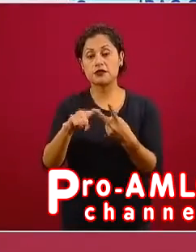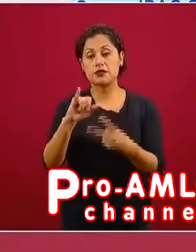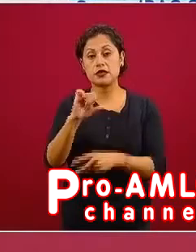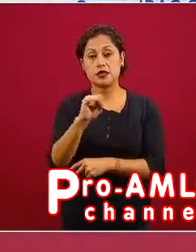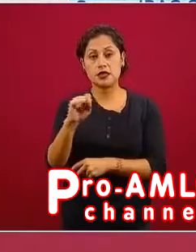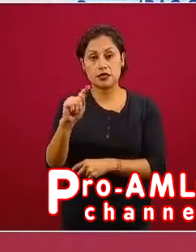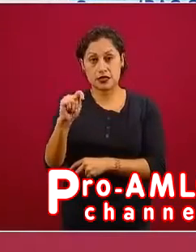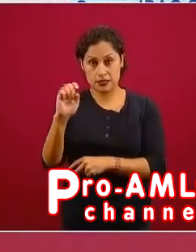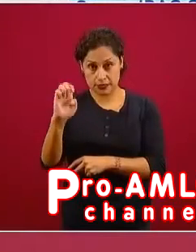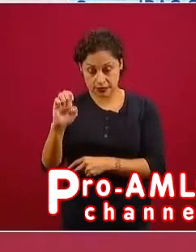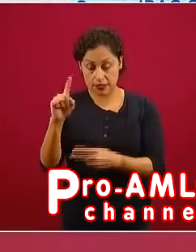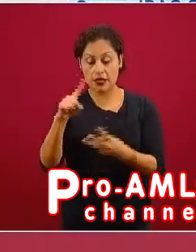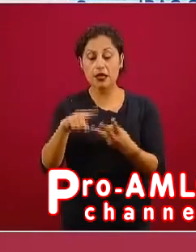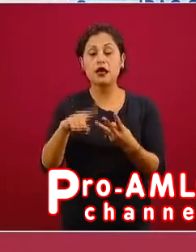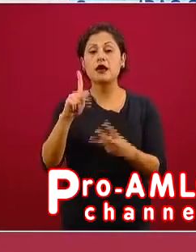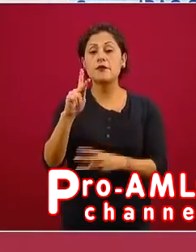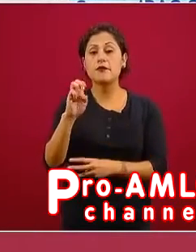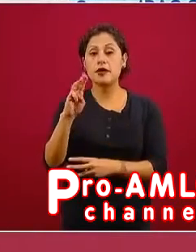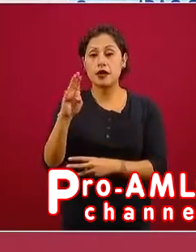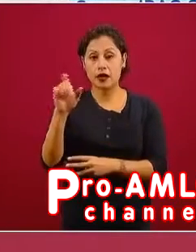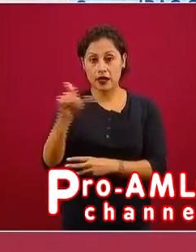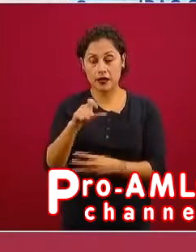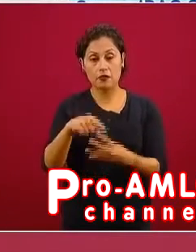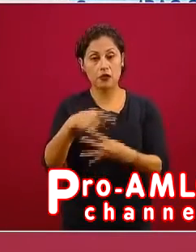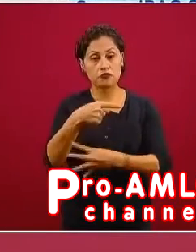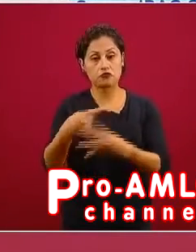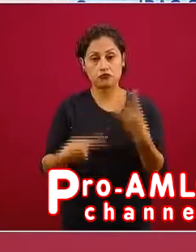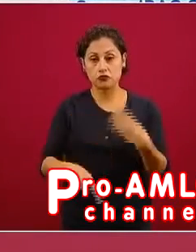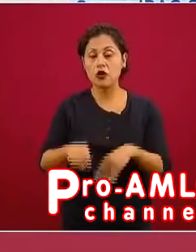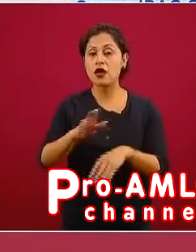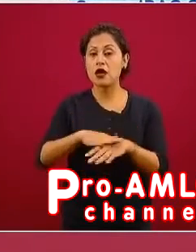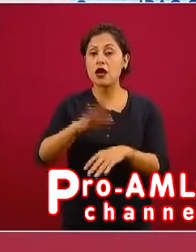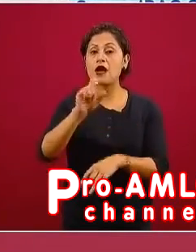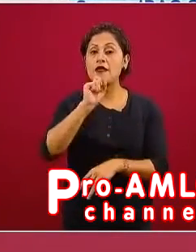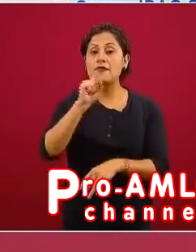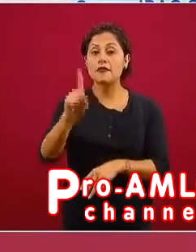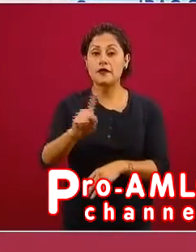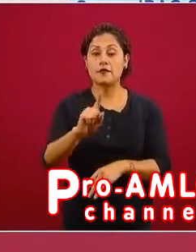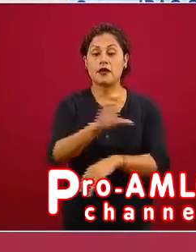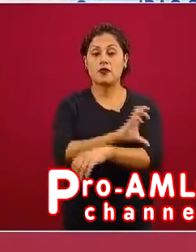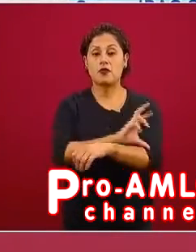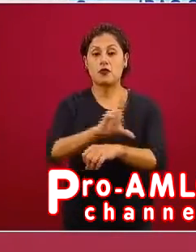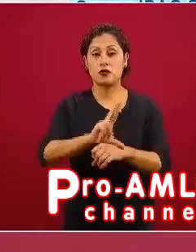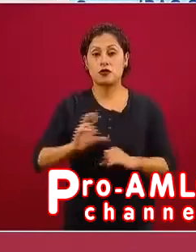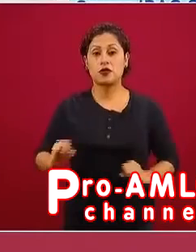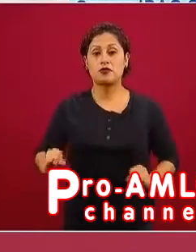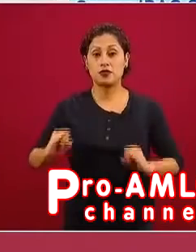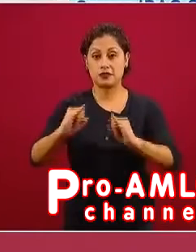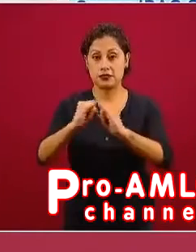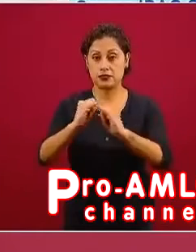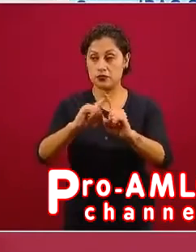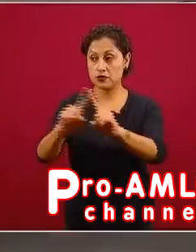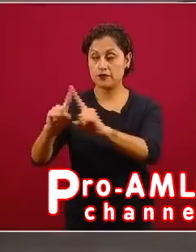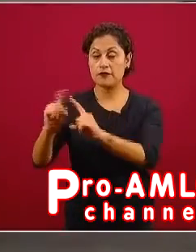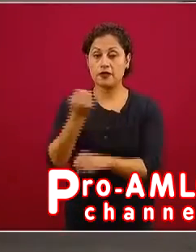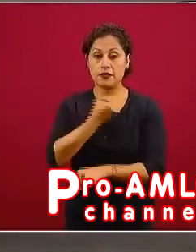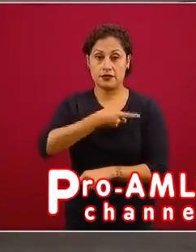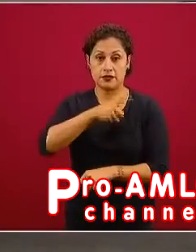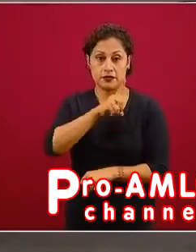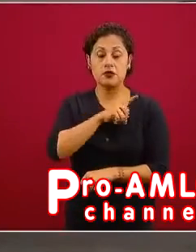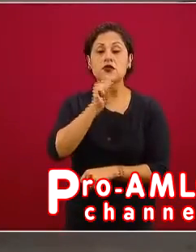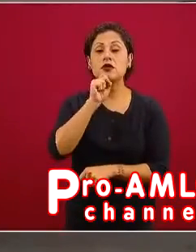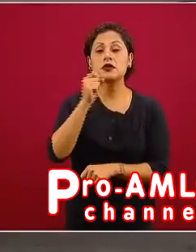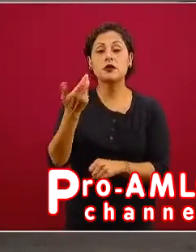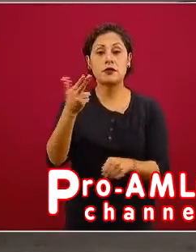y también por parte de la Comisión Coordinadora de los Institutos, que tiene los Institutos Nacionales de Salud y los hospitales de